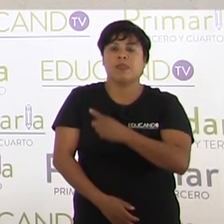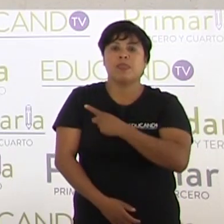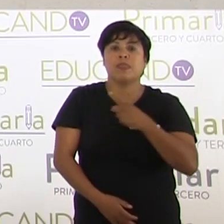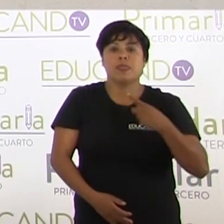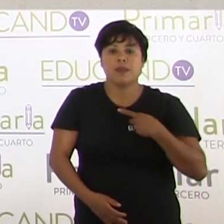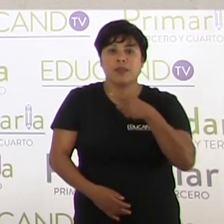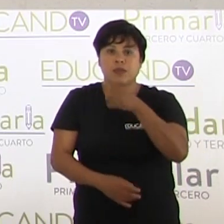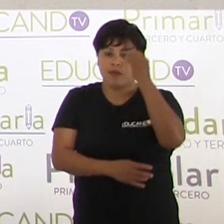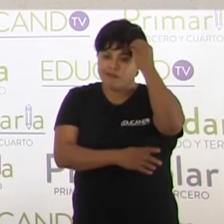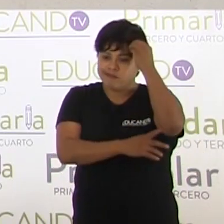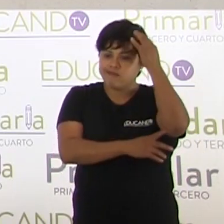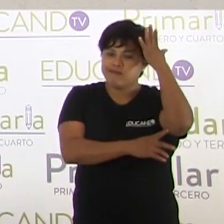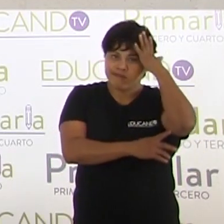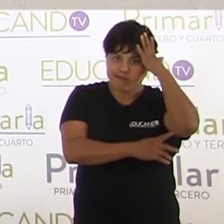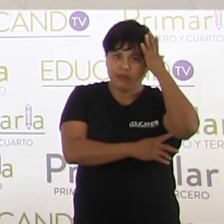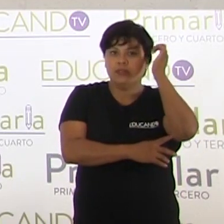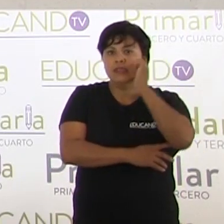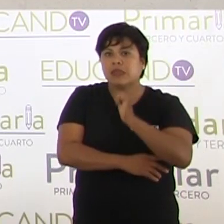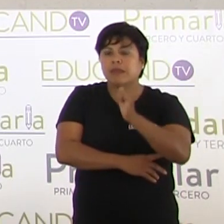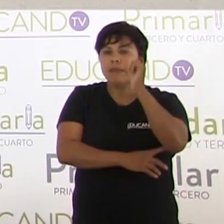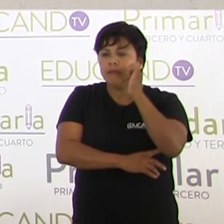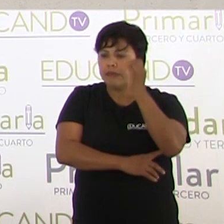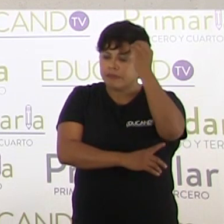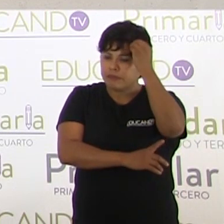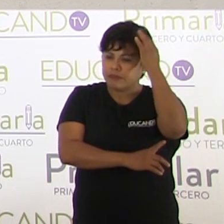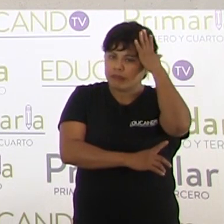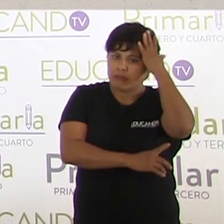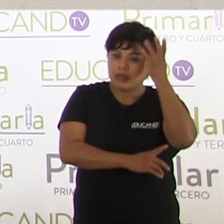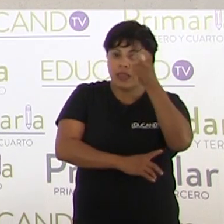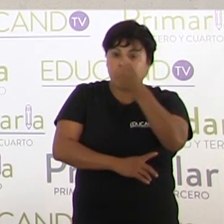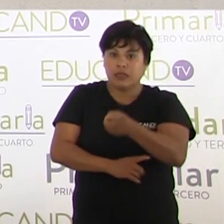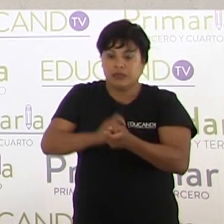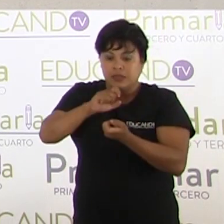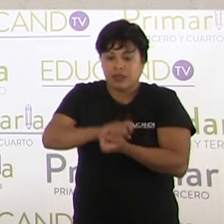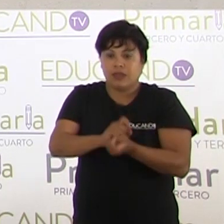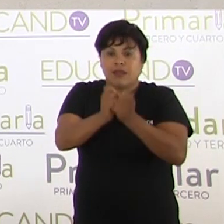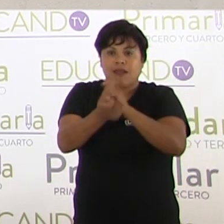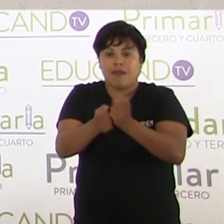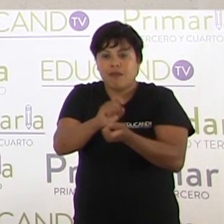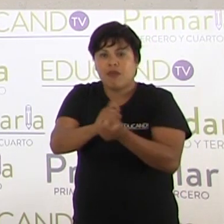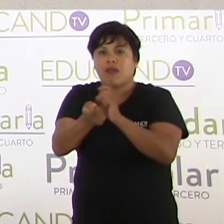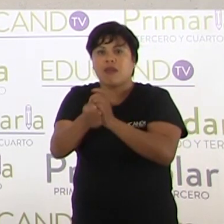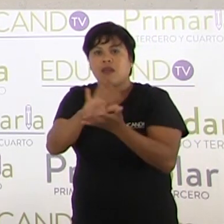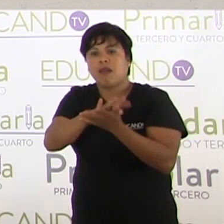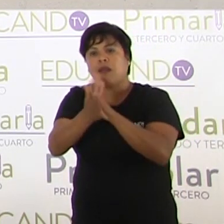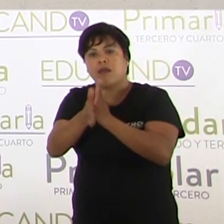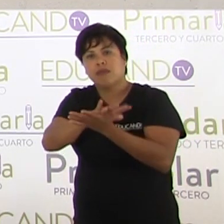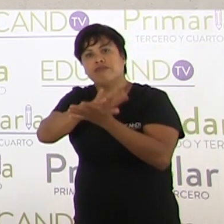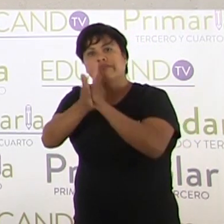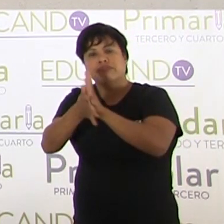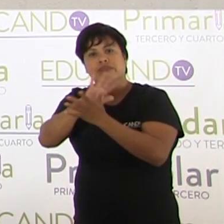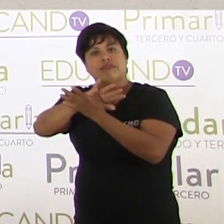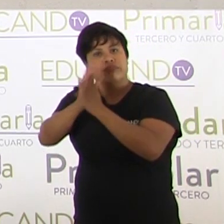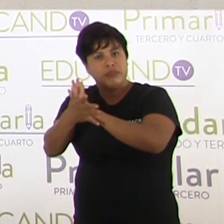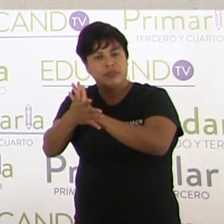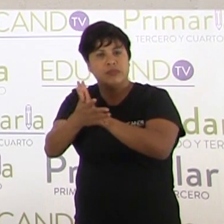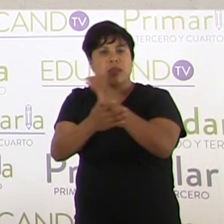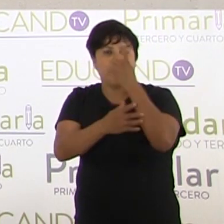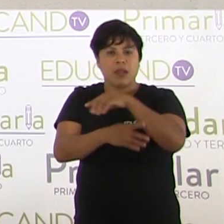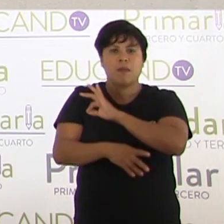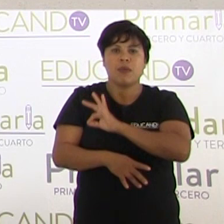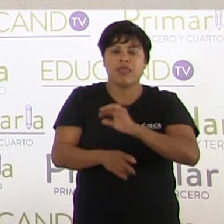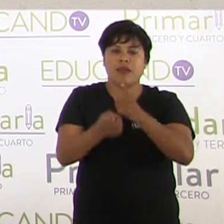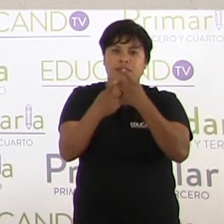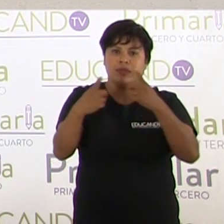debes de tener en cuenta que se convierte entonces en insumos para